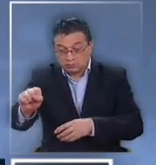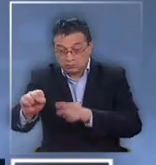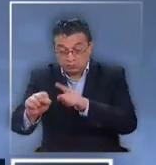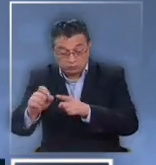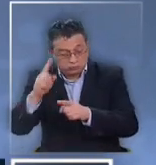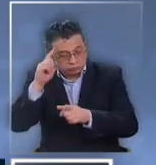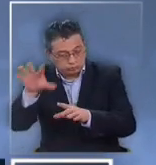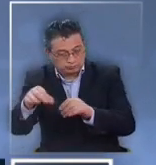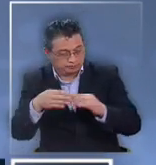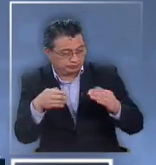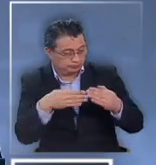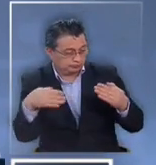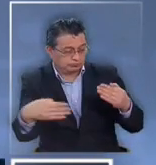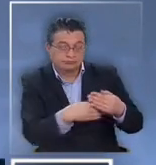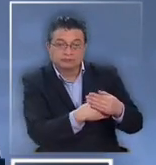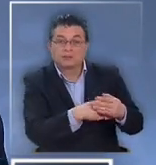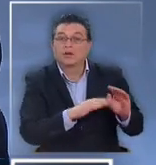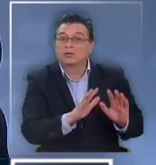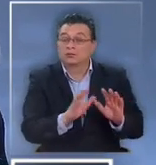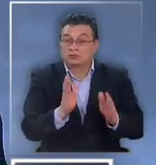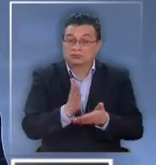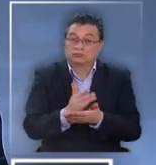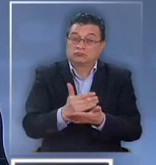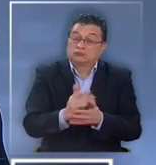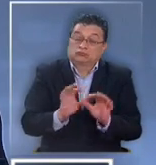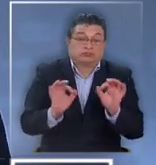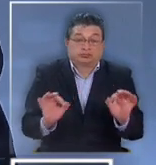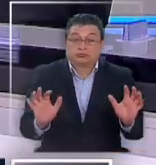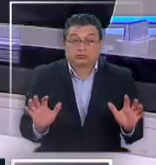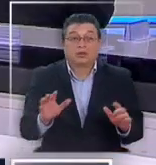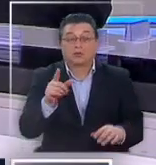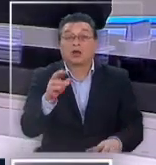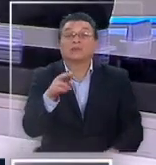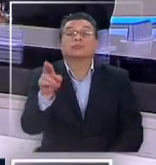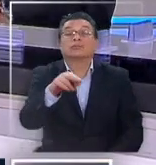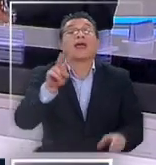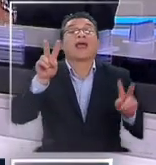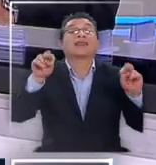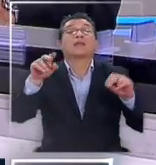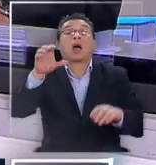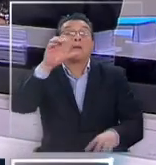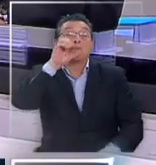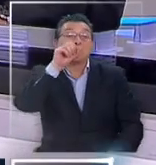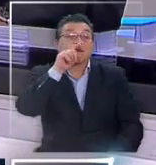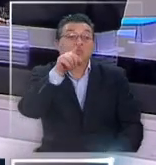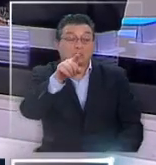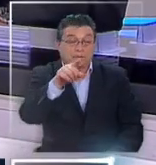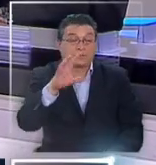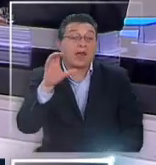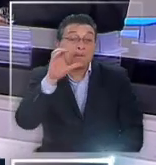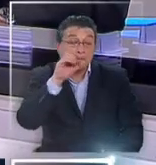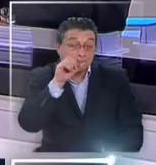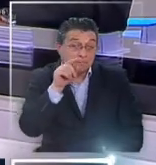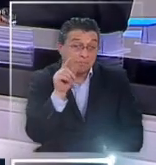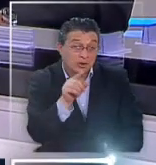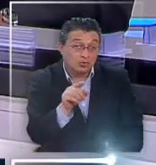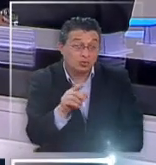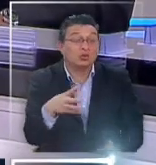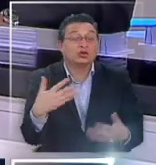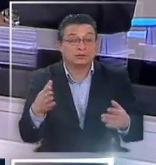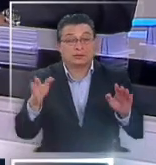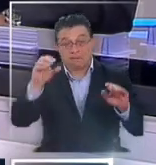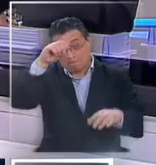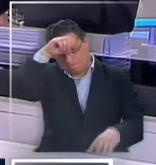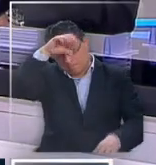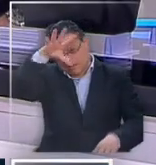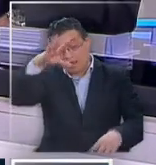y se van a tomar todas las medidas necesarias y volviendo al tema de perú que es lo que pasó en perú cerró las